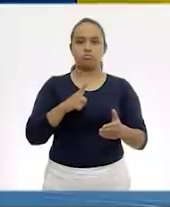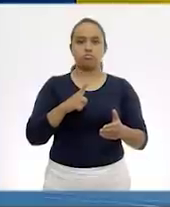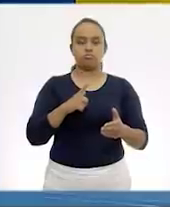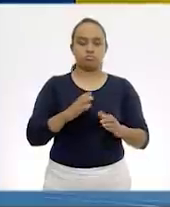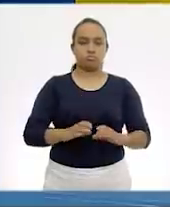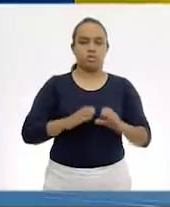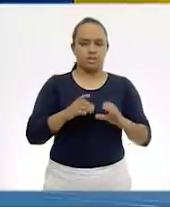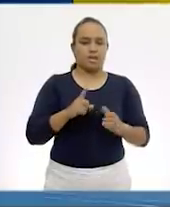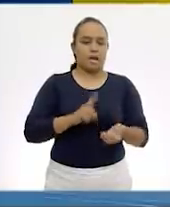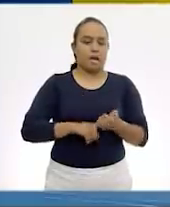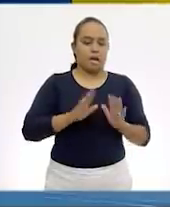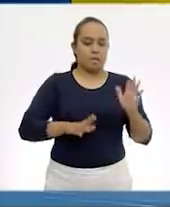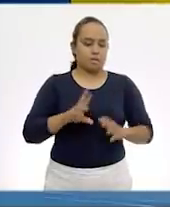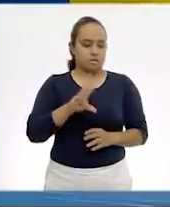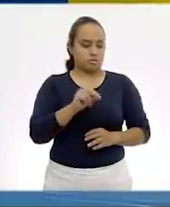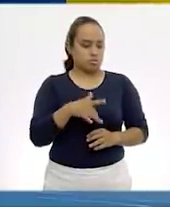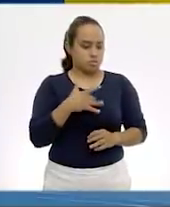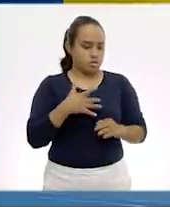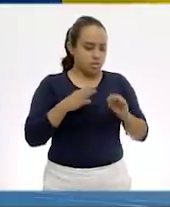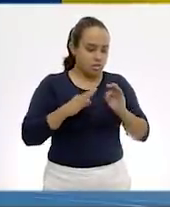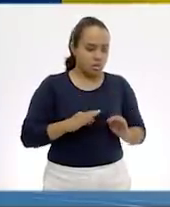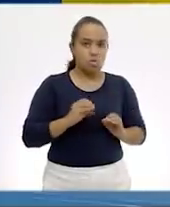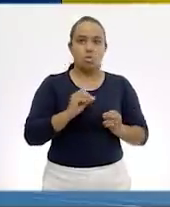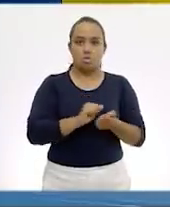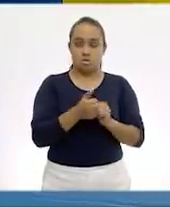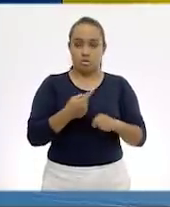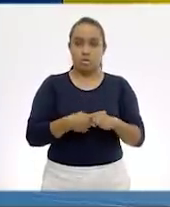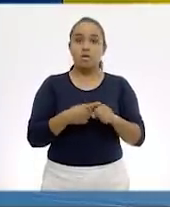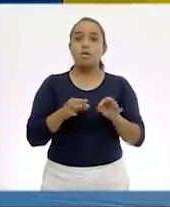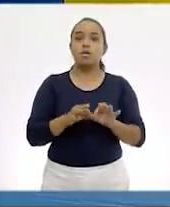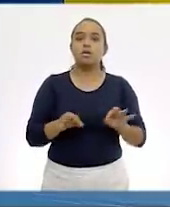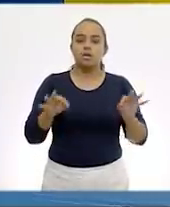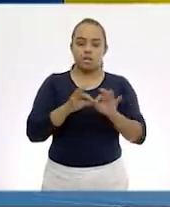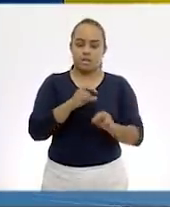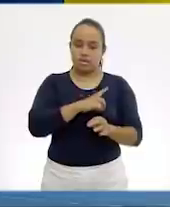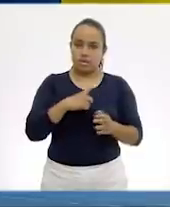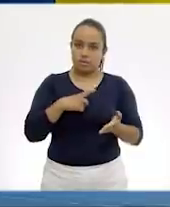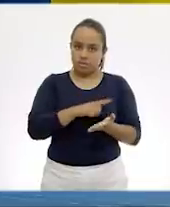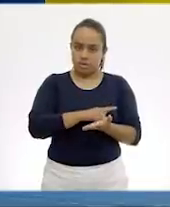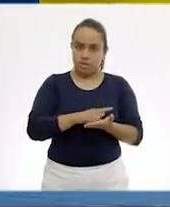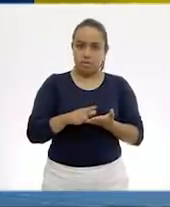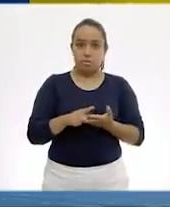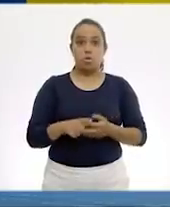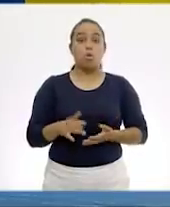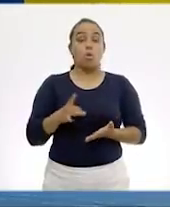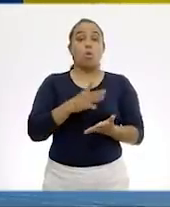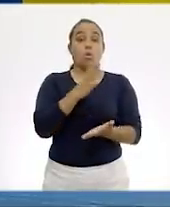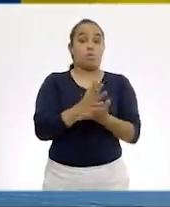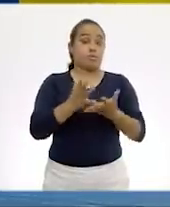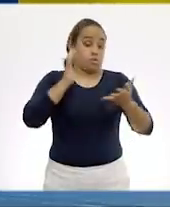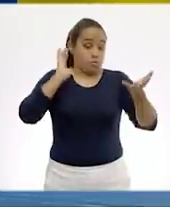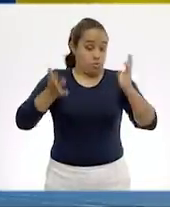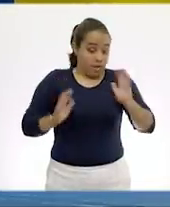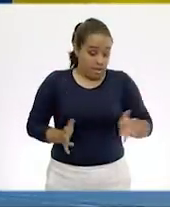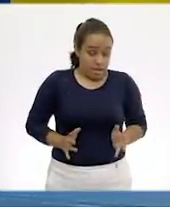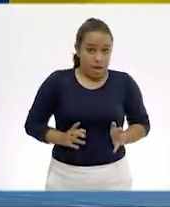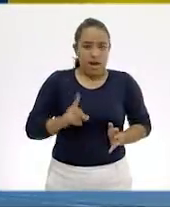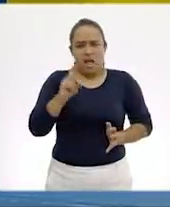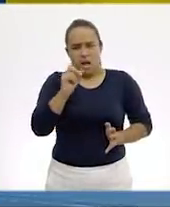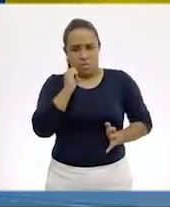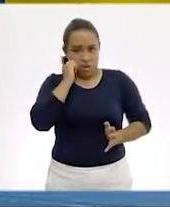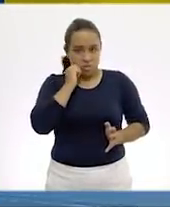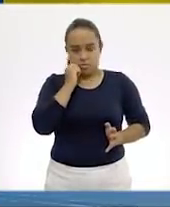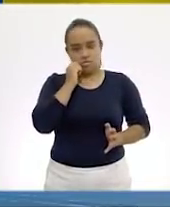que pueden ser incómodas o que nos pueden enfermar, es importante la higiene. No solo hay que bañarse frecuentemente con agua y